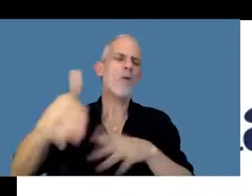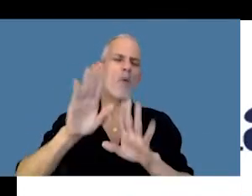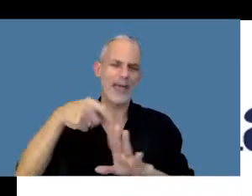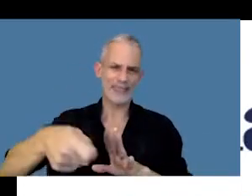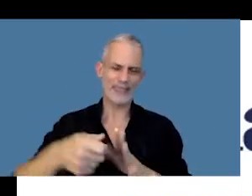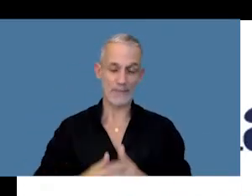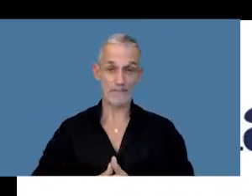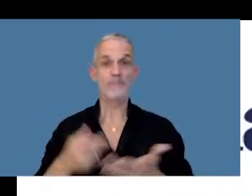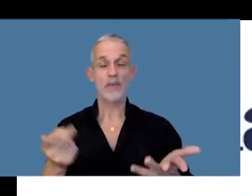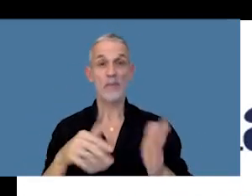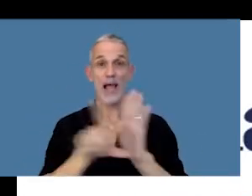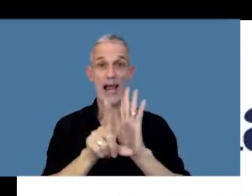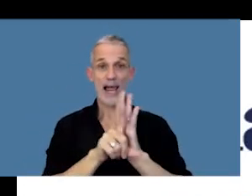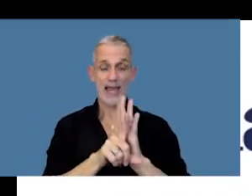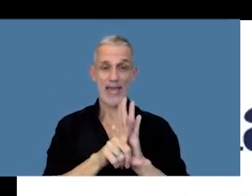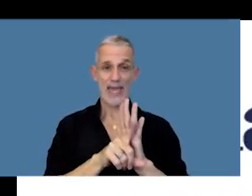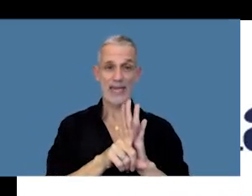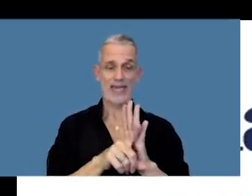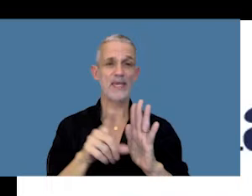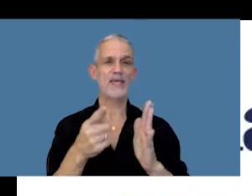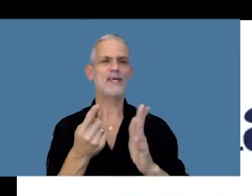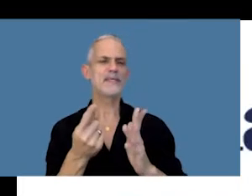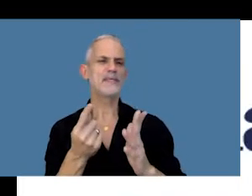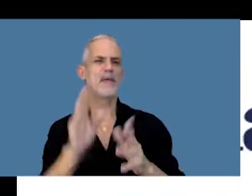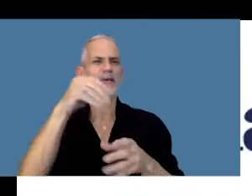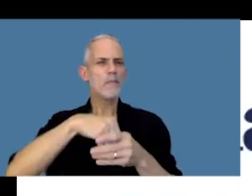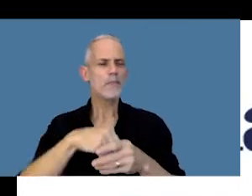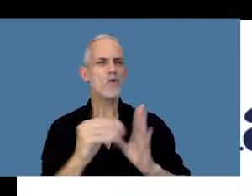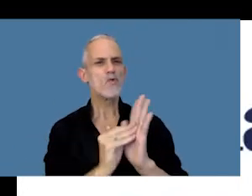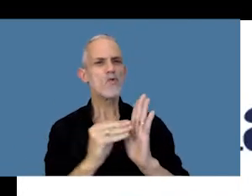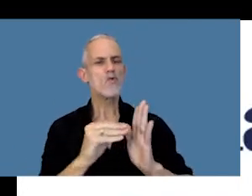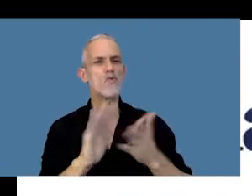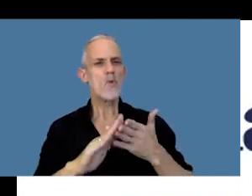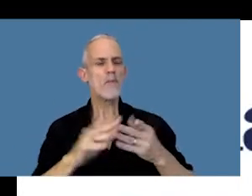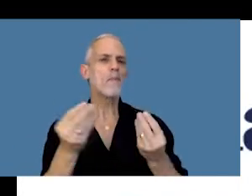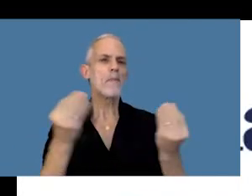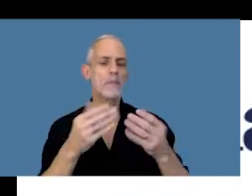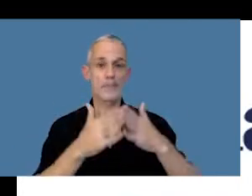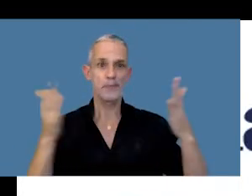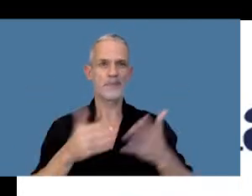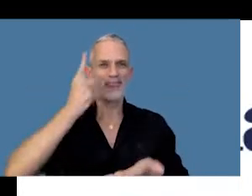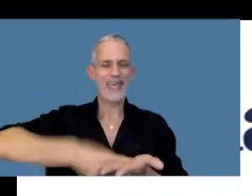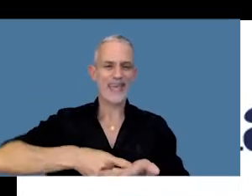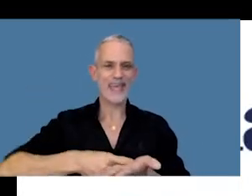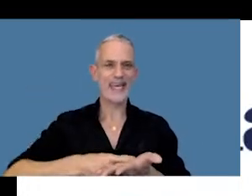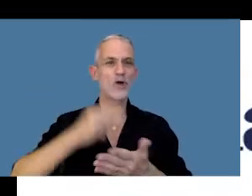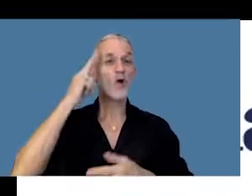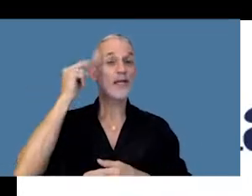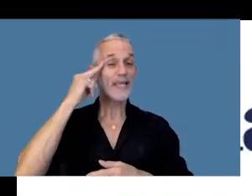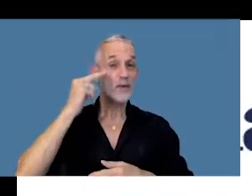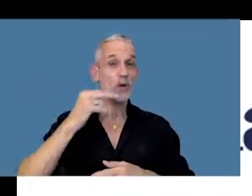Recordemos que a la ley se le incorporó una ampliación a través del decreto 99